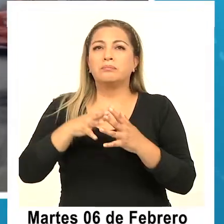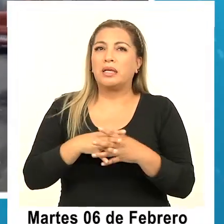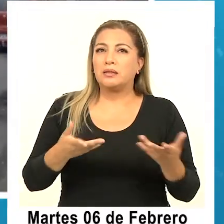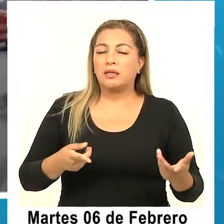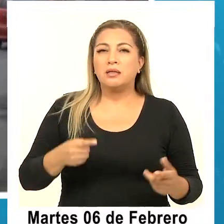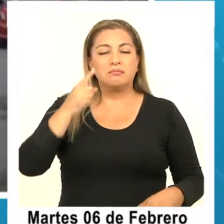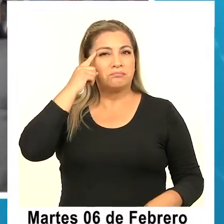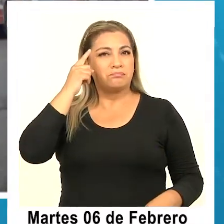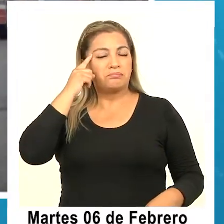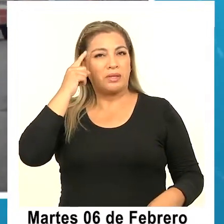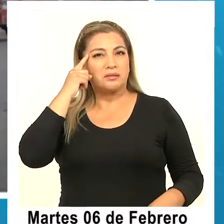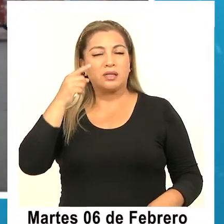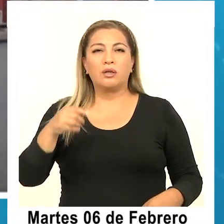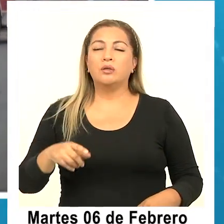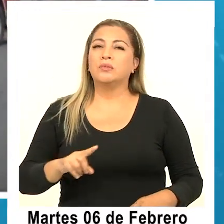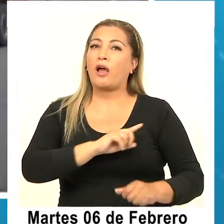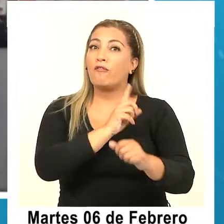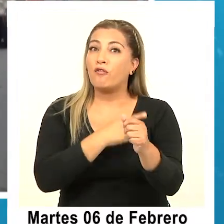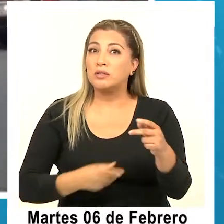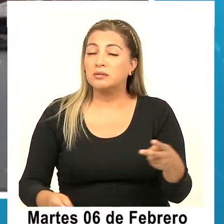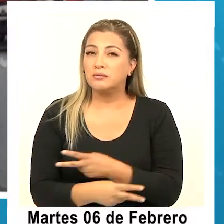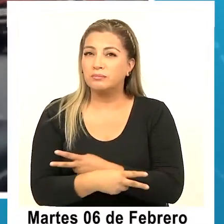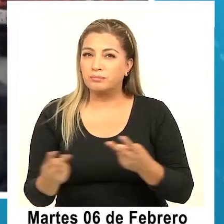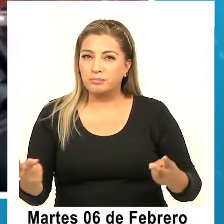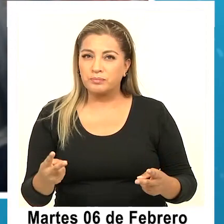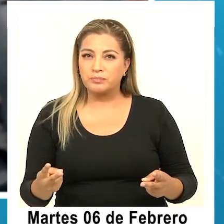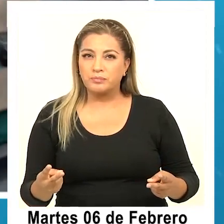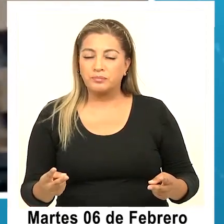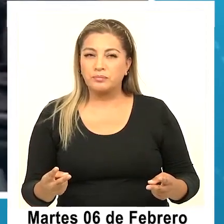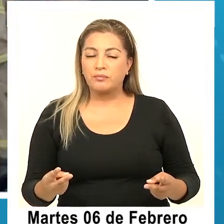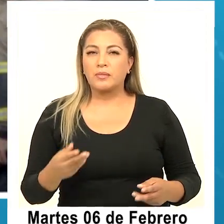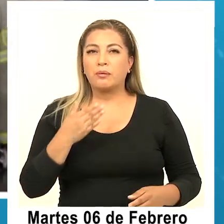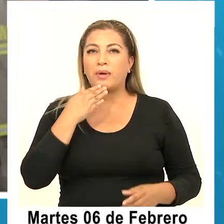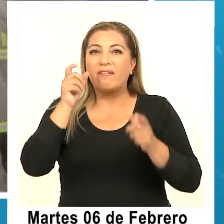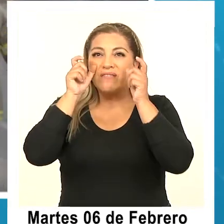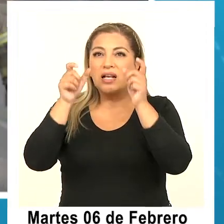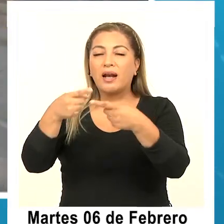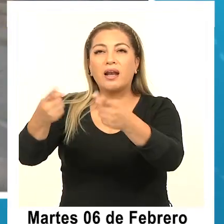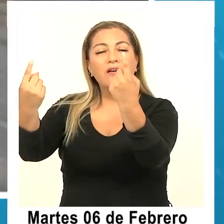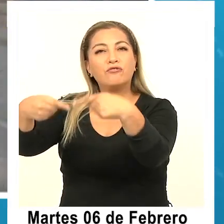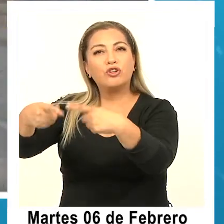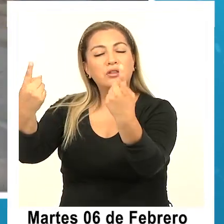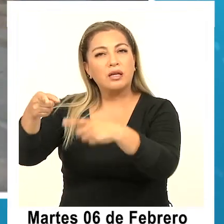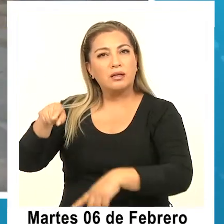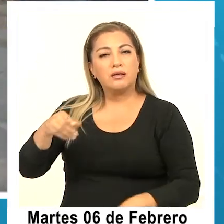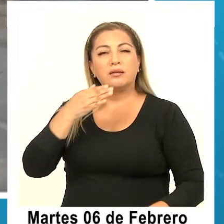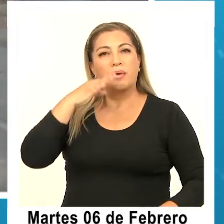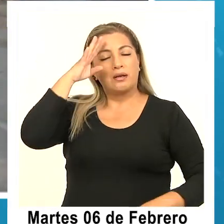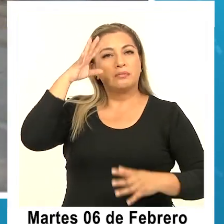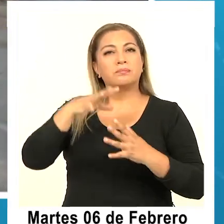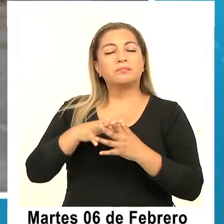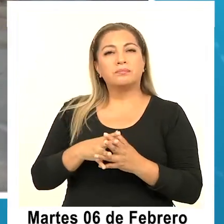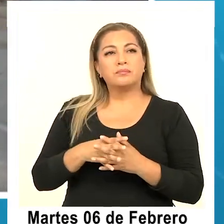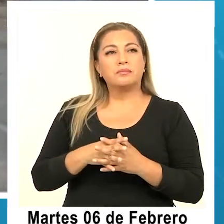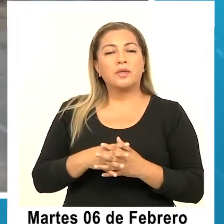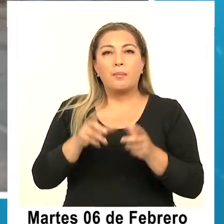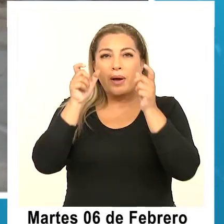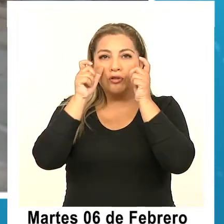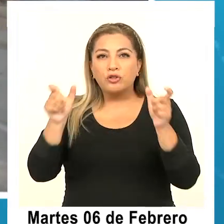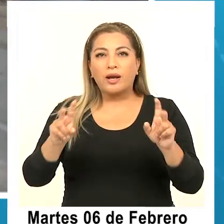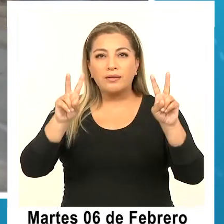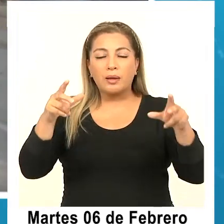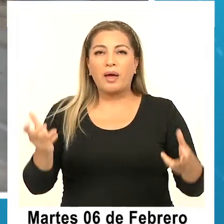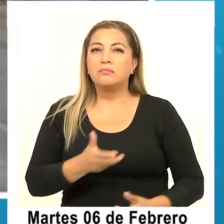se piensa más bien que la fuerza pública, que también es una idea en todo caso, o para vigilar la frontera, ¿por qué no se piensa una fuerza militar para manejar los